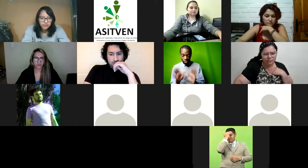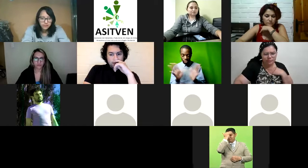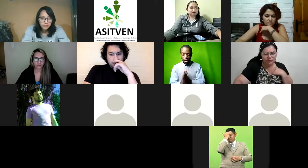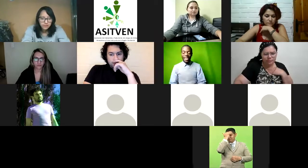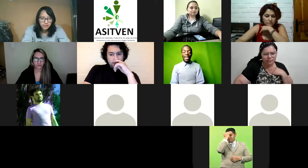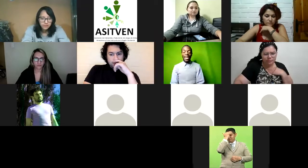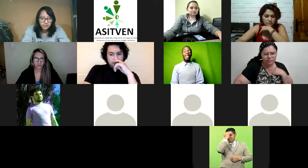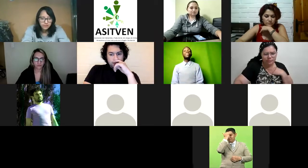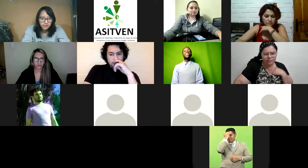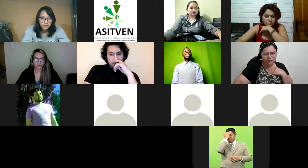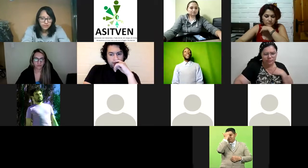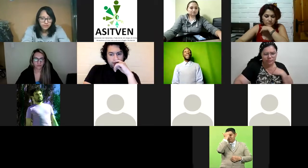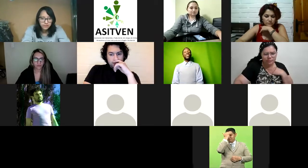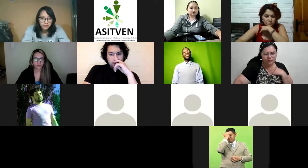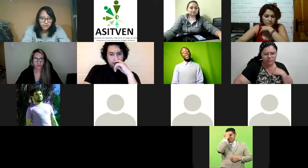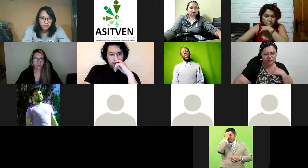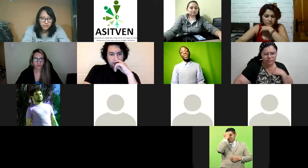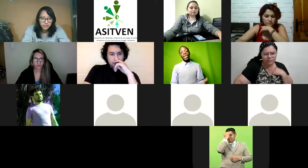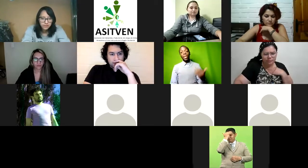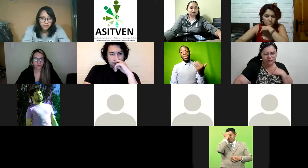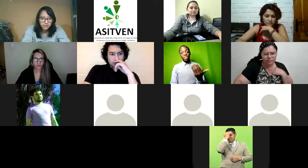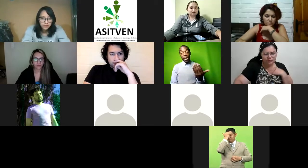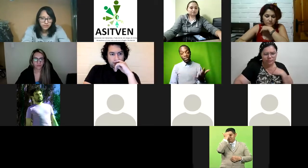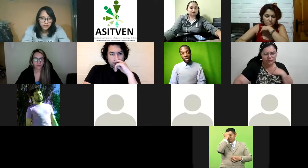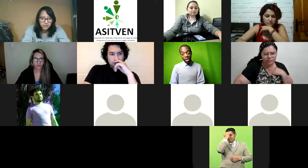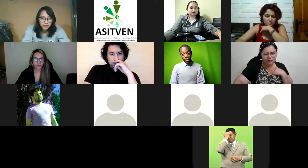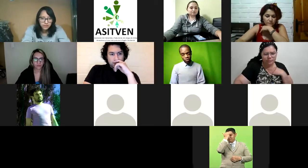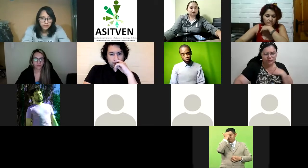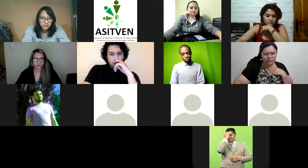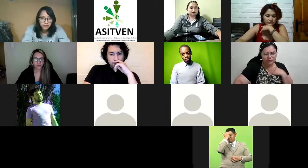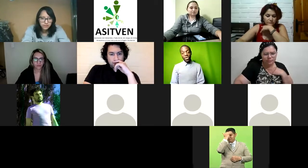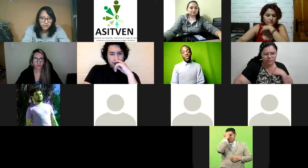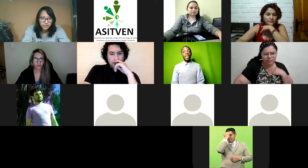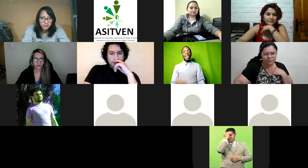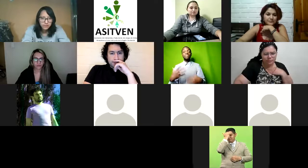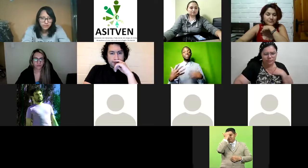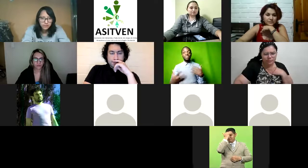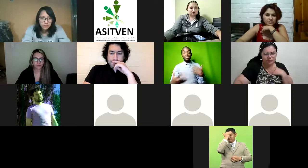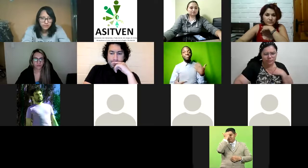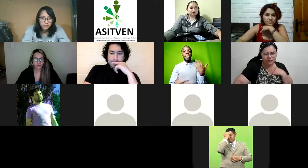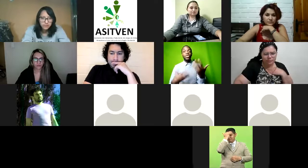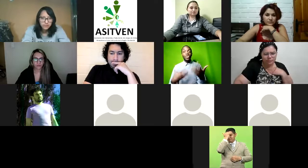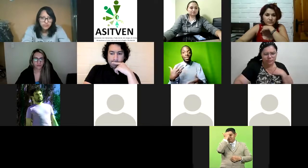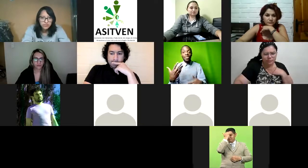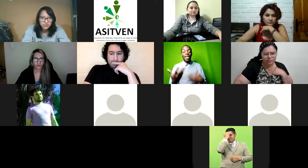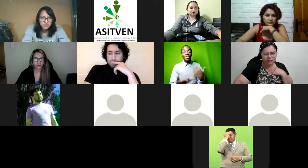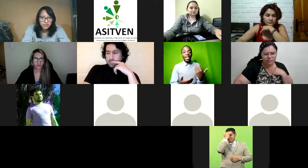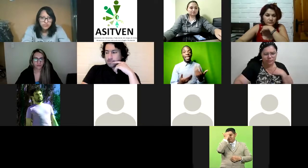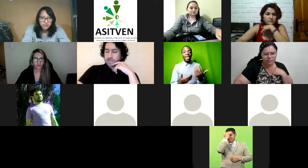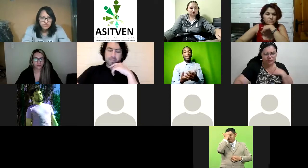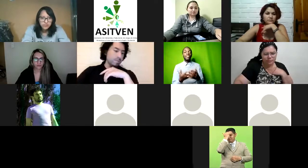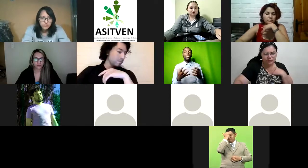ASL o ASL. Ellos también comenzaron a participar en esos eventos. Entonces, eran personas